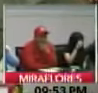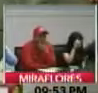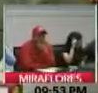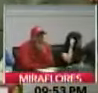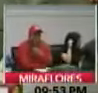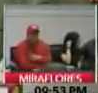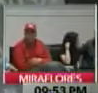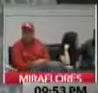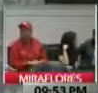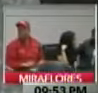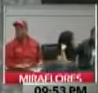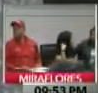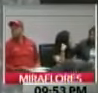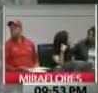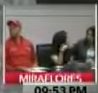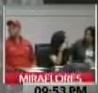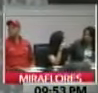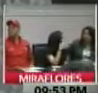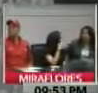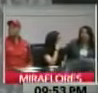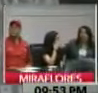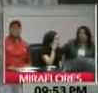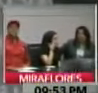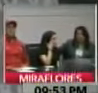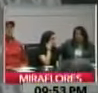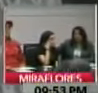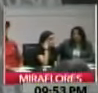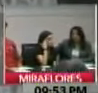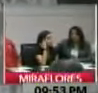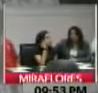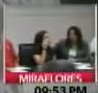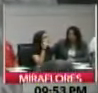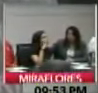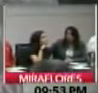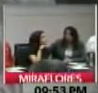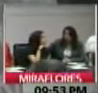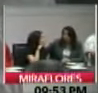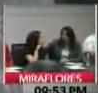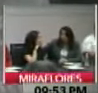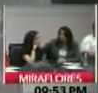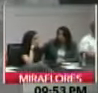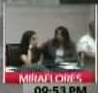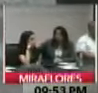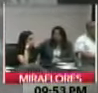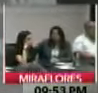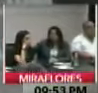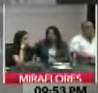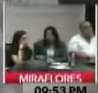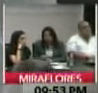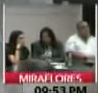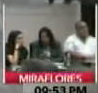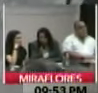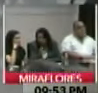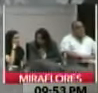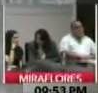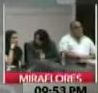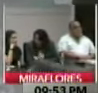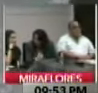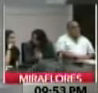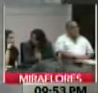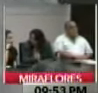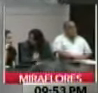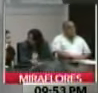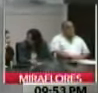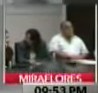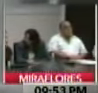¿eh? Esto tan bonito. Comandante Presidente Chávez, estoy dedicando los últimos años de mi vida a la causa que usted representa, rehacer la